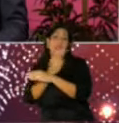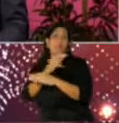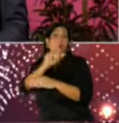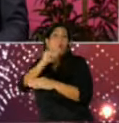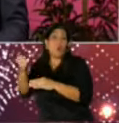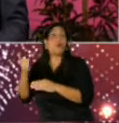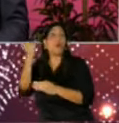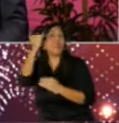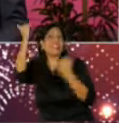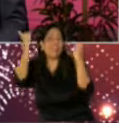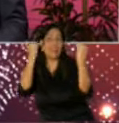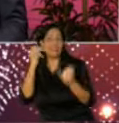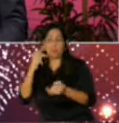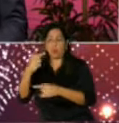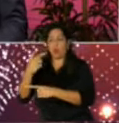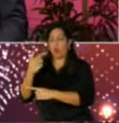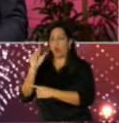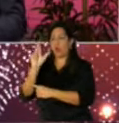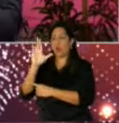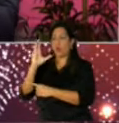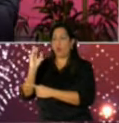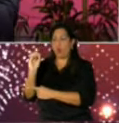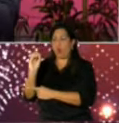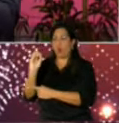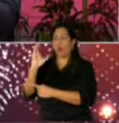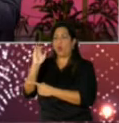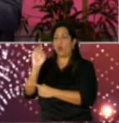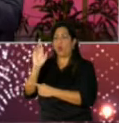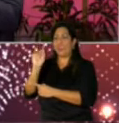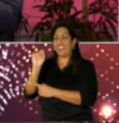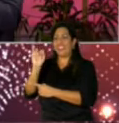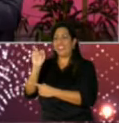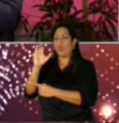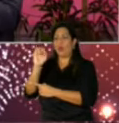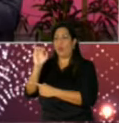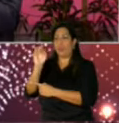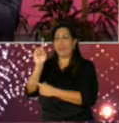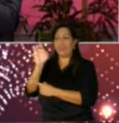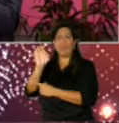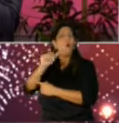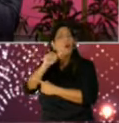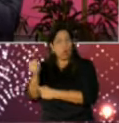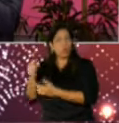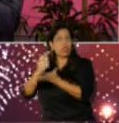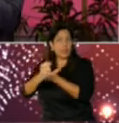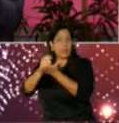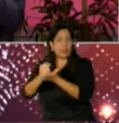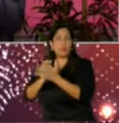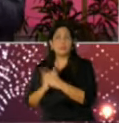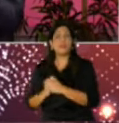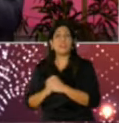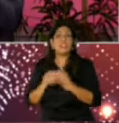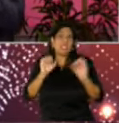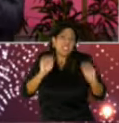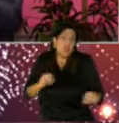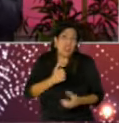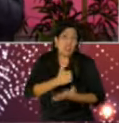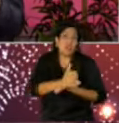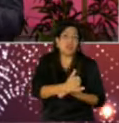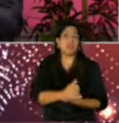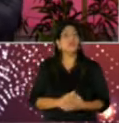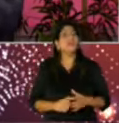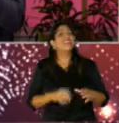lleva utilizando hace un tiempo. Pero en términos preventivos, ¿verdad? Porque son preguntas específicas que la gente nos ha enviado sobre esos remedios